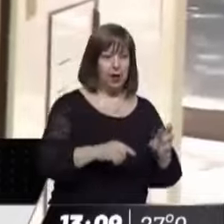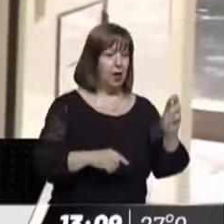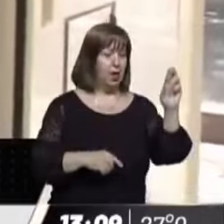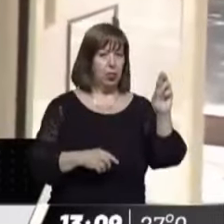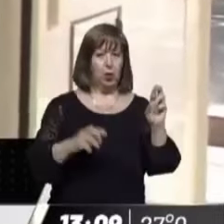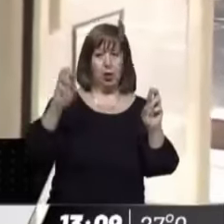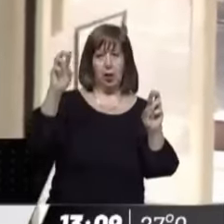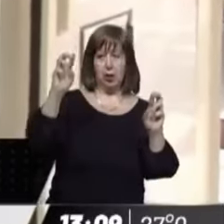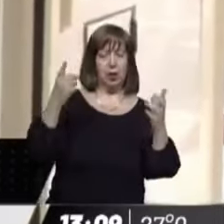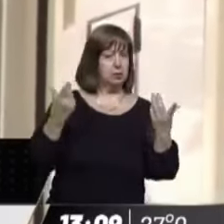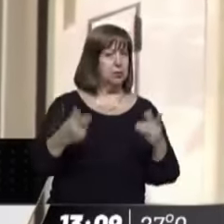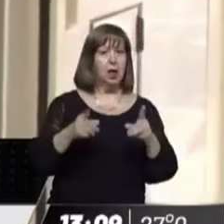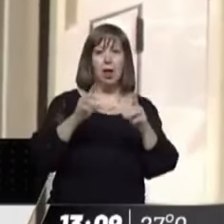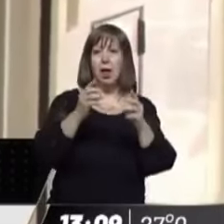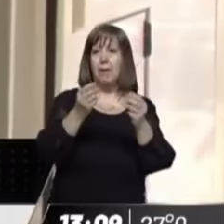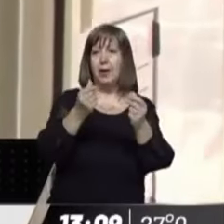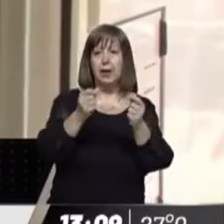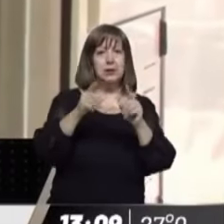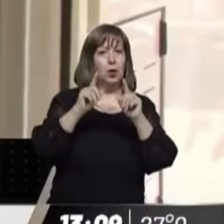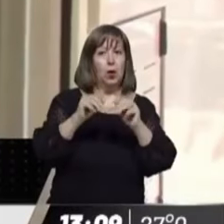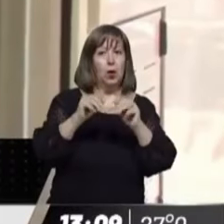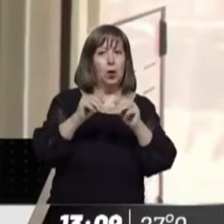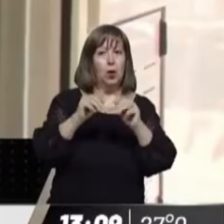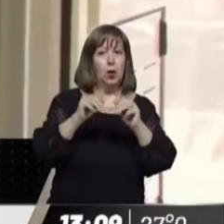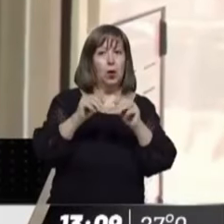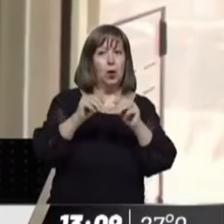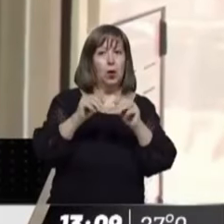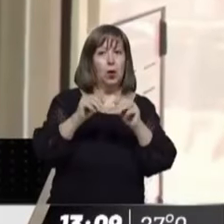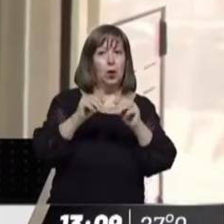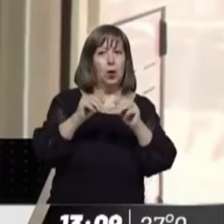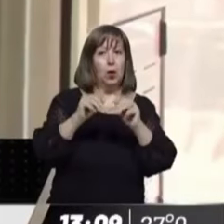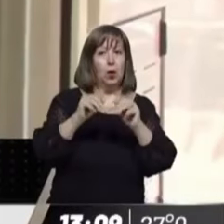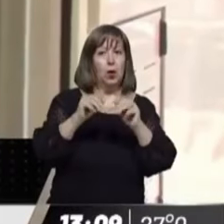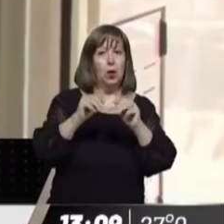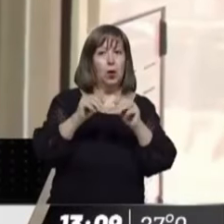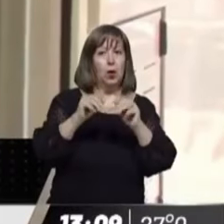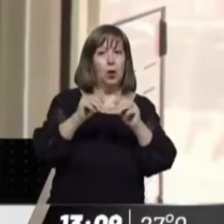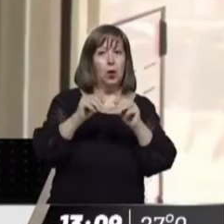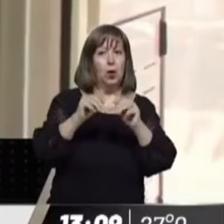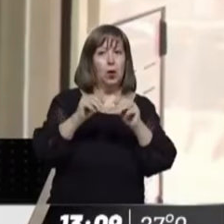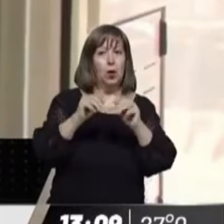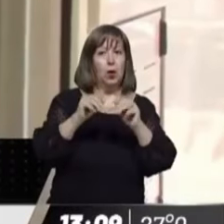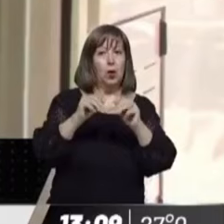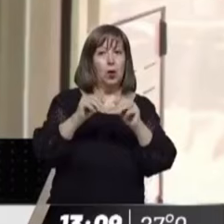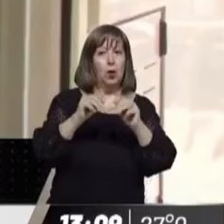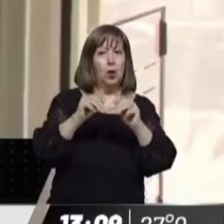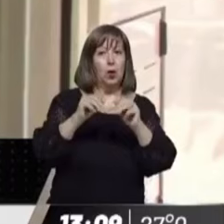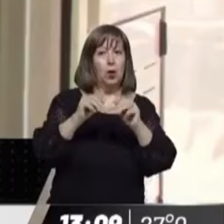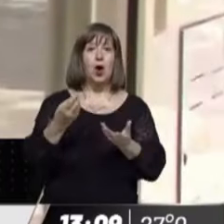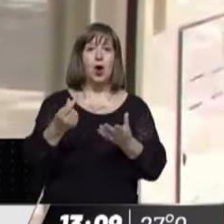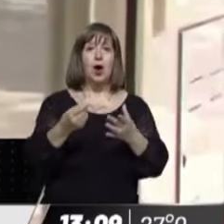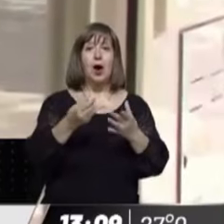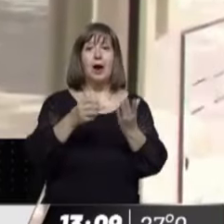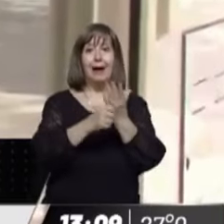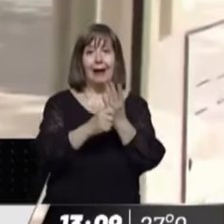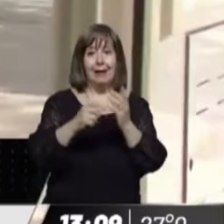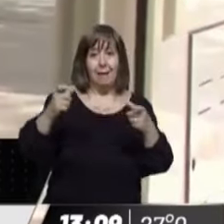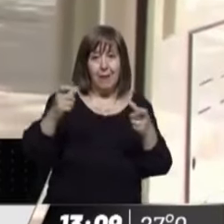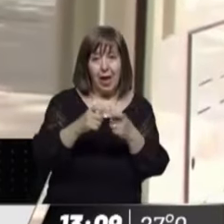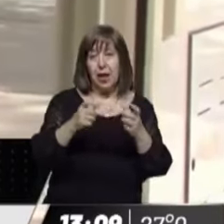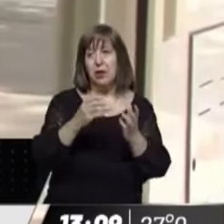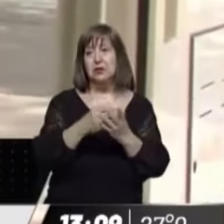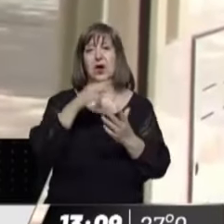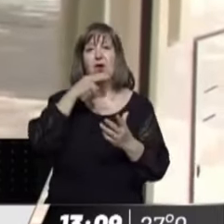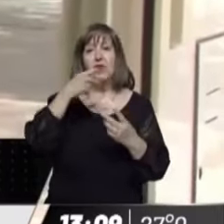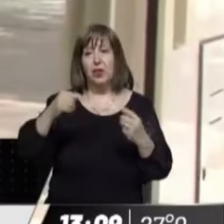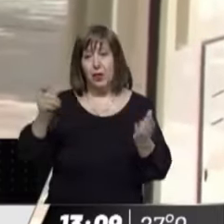están más caros. O sea que vos cada vez comes menos carne, cada vez compras menos verdura, cada vez compras menos fruta, o sea, te